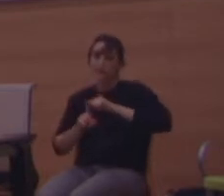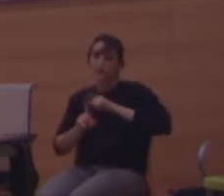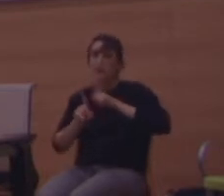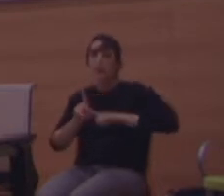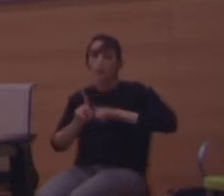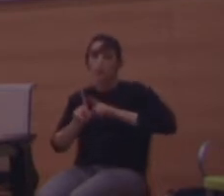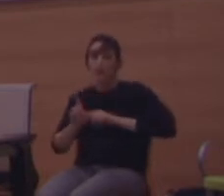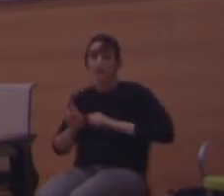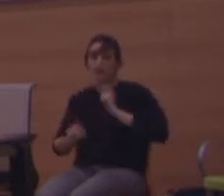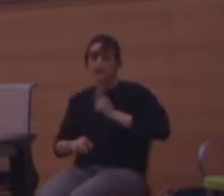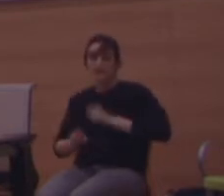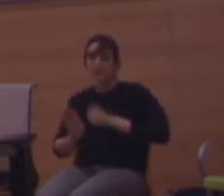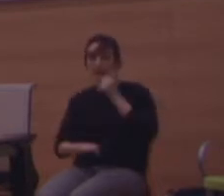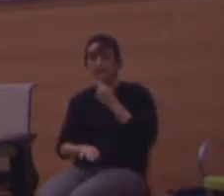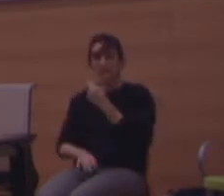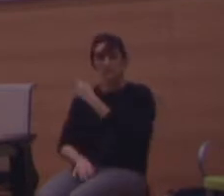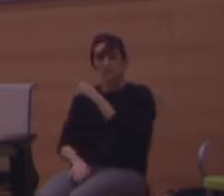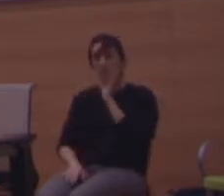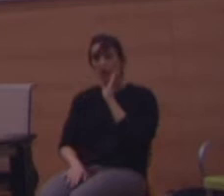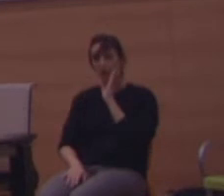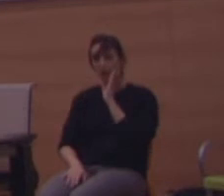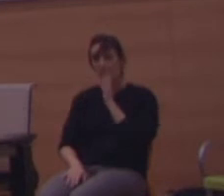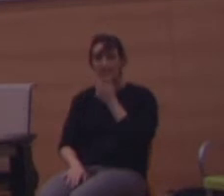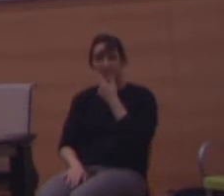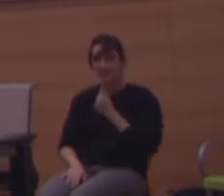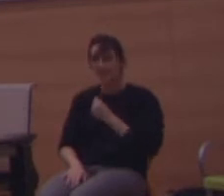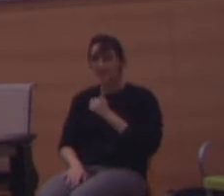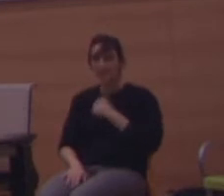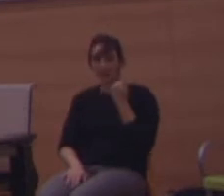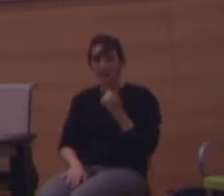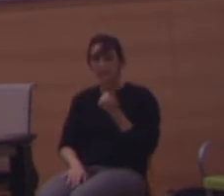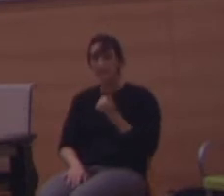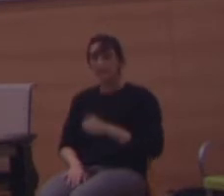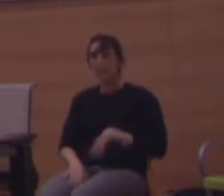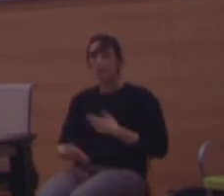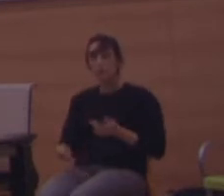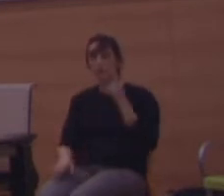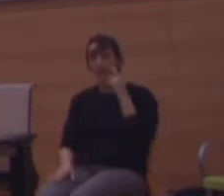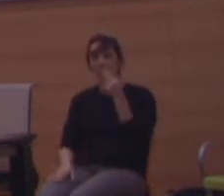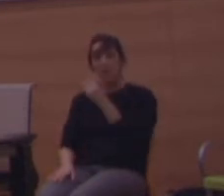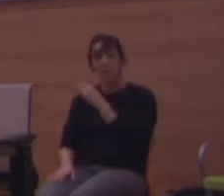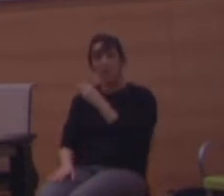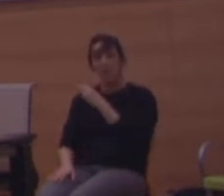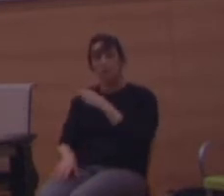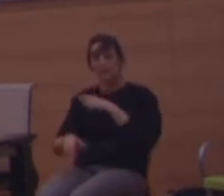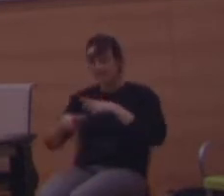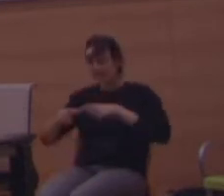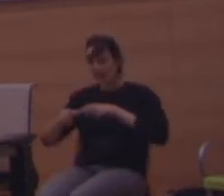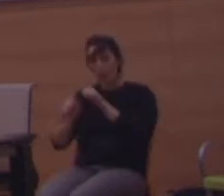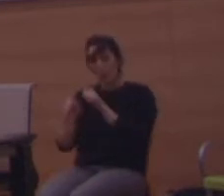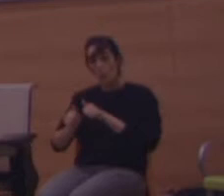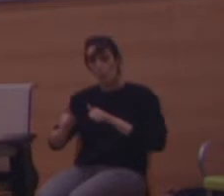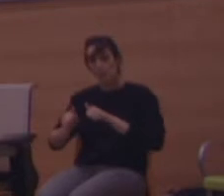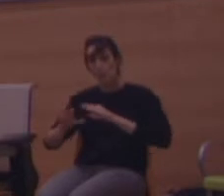pues serían también estas, y las más sencillas y las más fáciles. Aquí vemos cómo recogeríamos el molde en una espuma